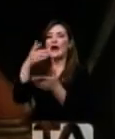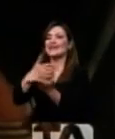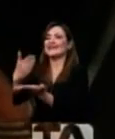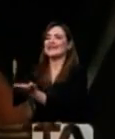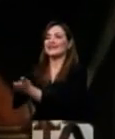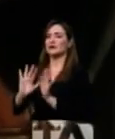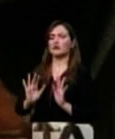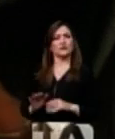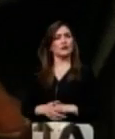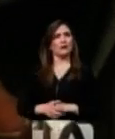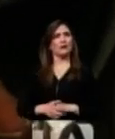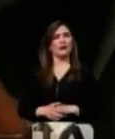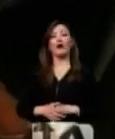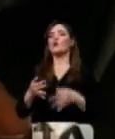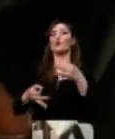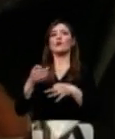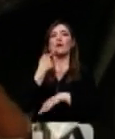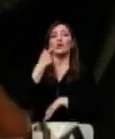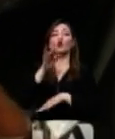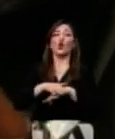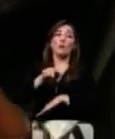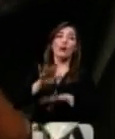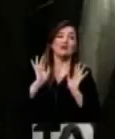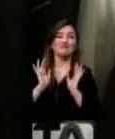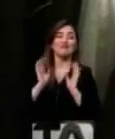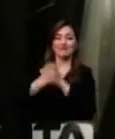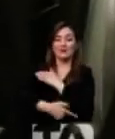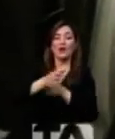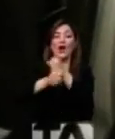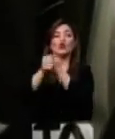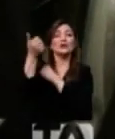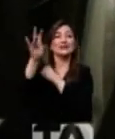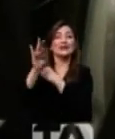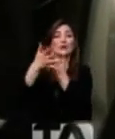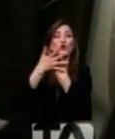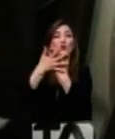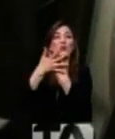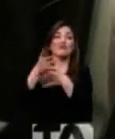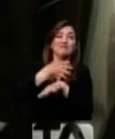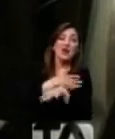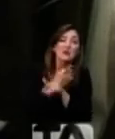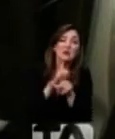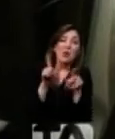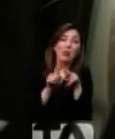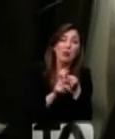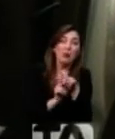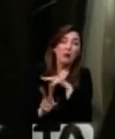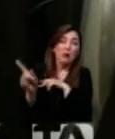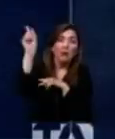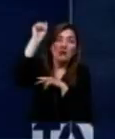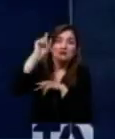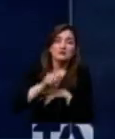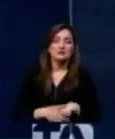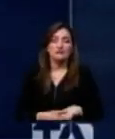luego en otra instancia el tribunal considera que son culpables y los sentencia 17 años pero como inicialmente los liberaron ya